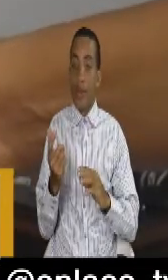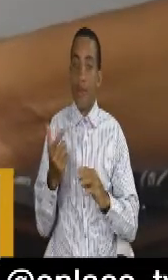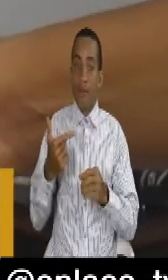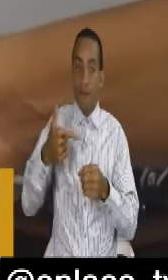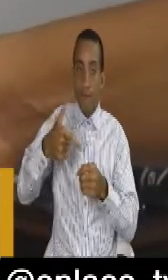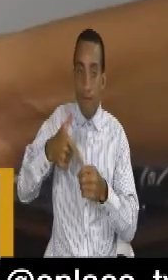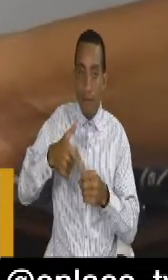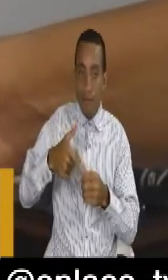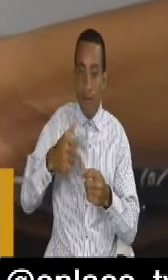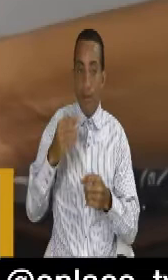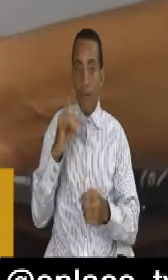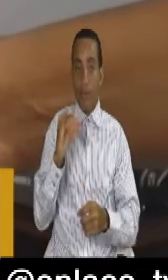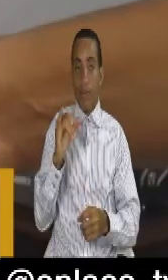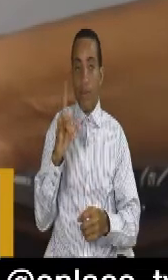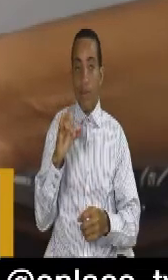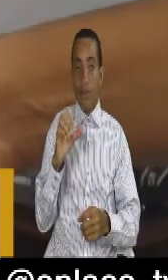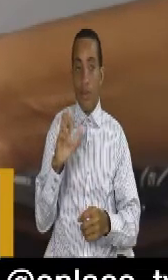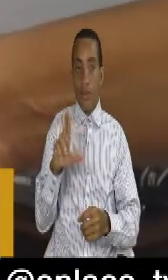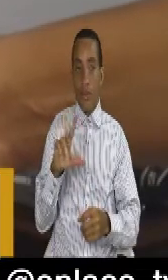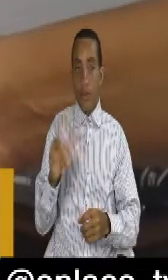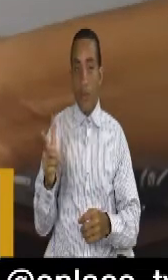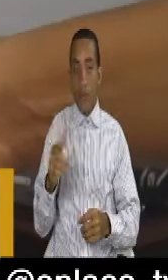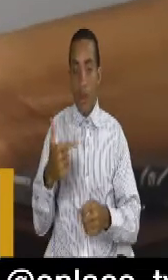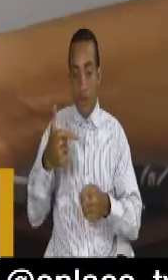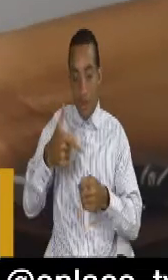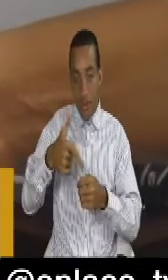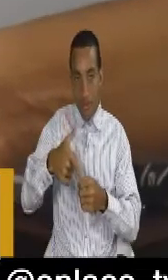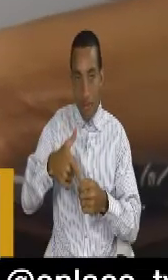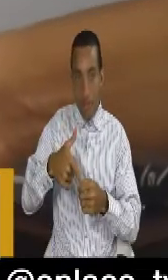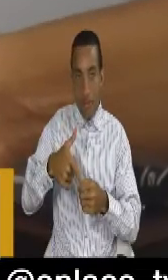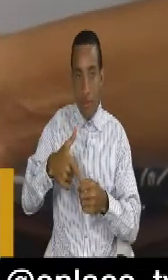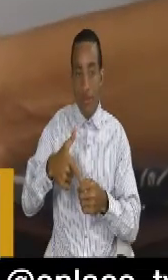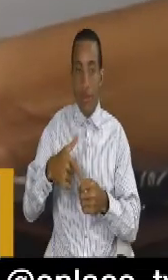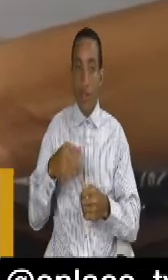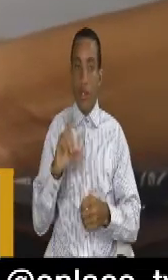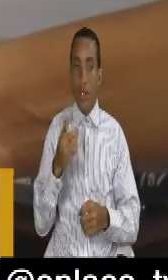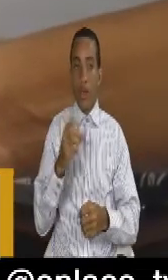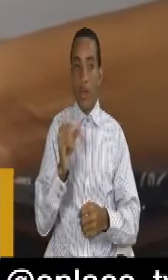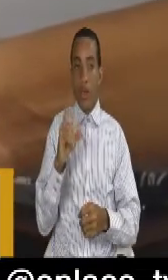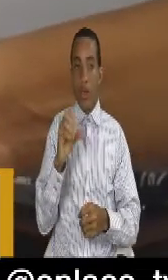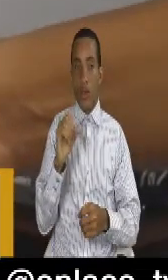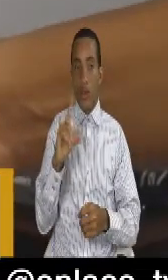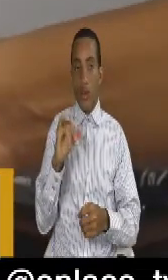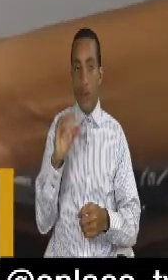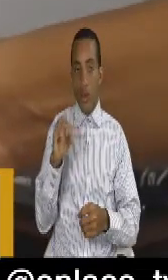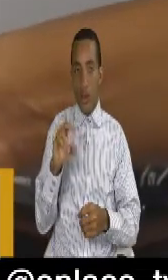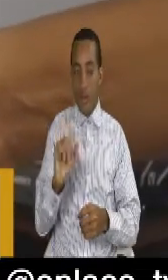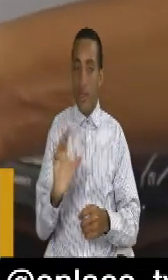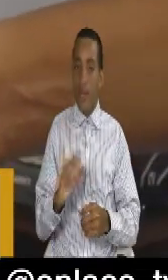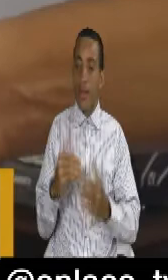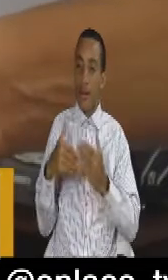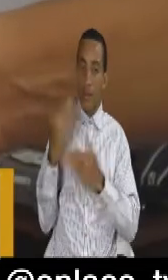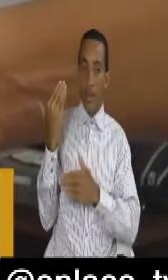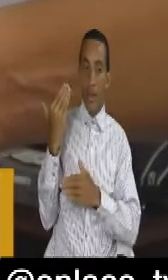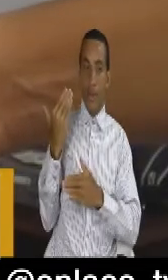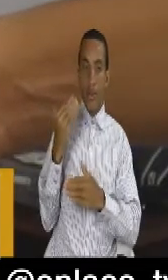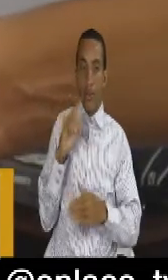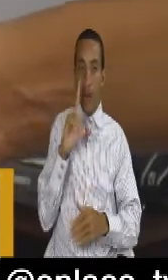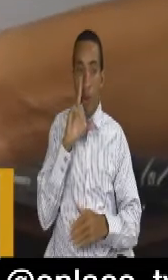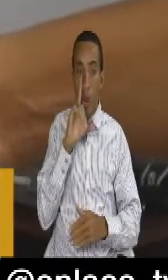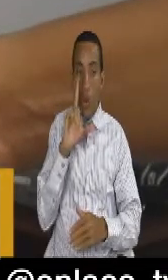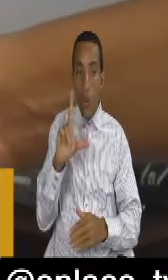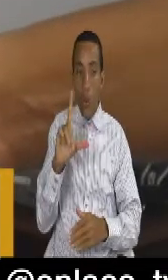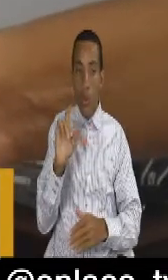el biodiesel y la gasolina oxigenada. En este momento, a principio de mes, el primero de julio,